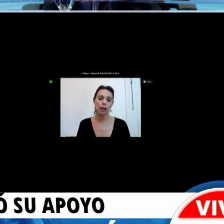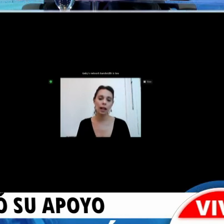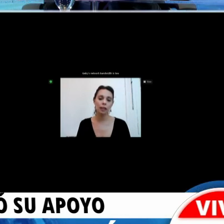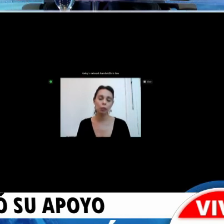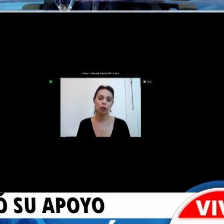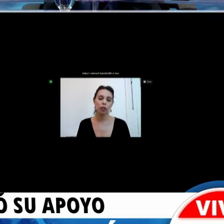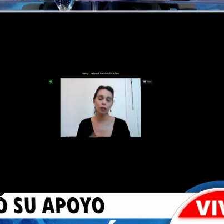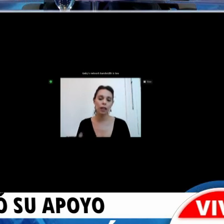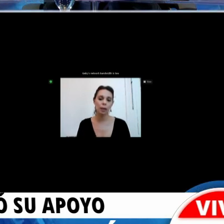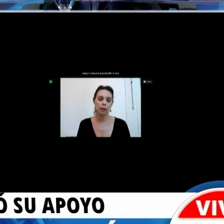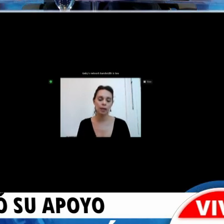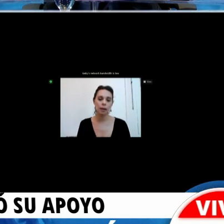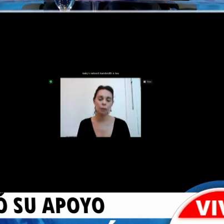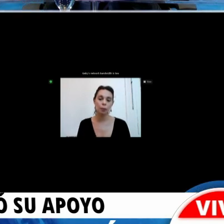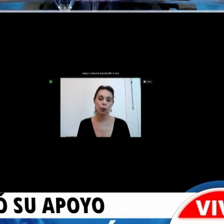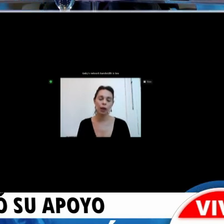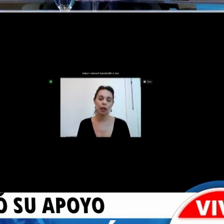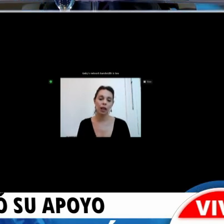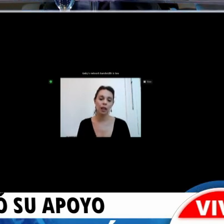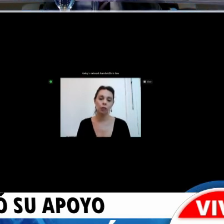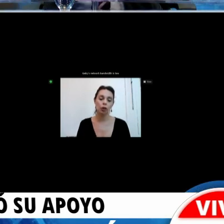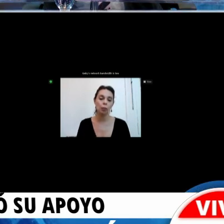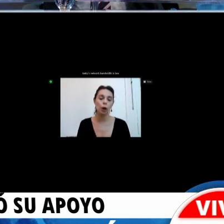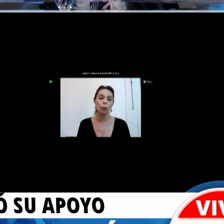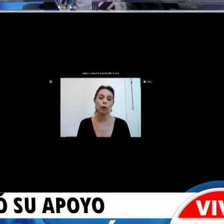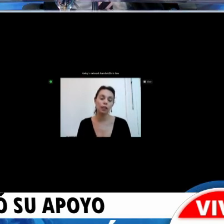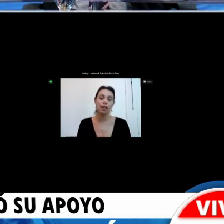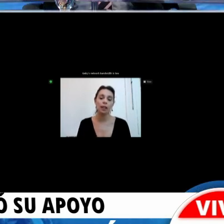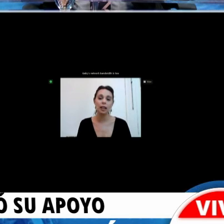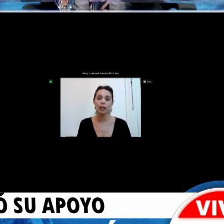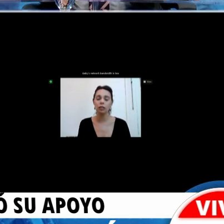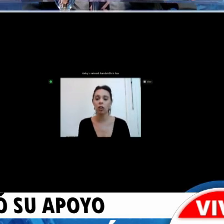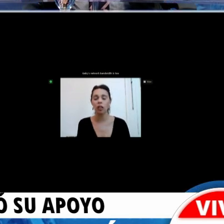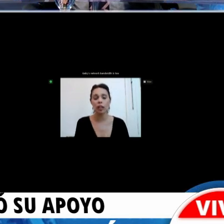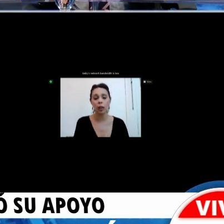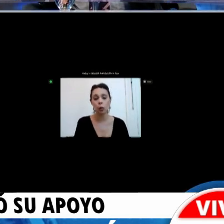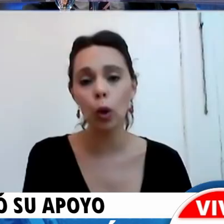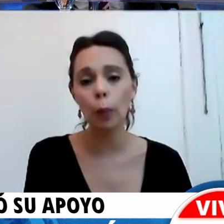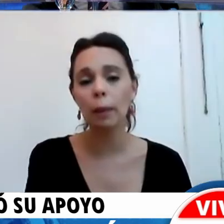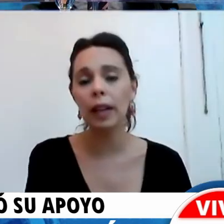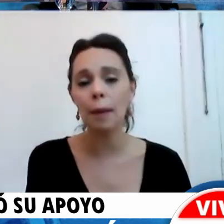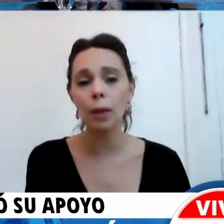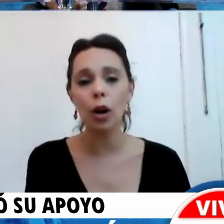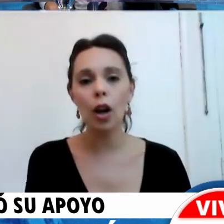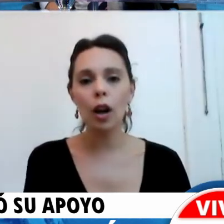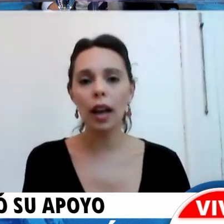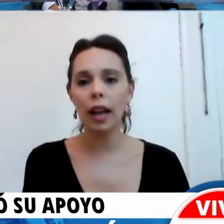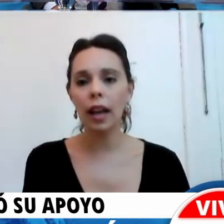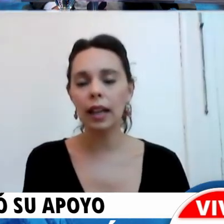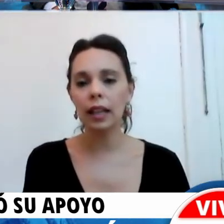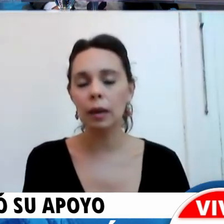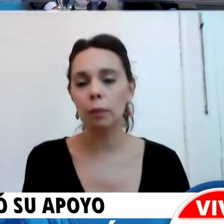preguntaba recién al diputado Estefani qué pasa dentro del PRO, porque están quienes dentro de Juntos por el Cambio